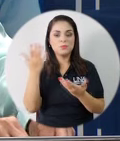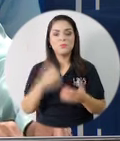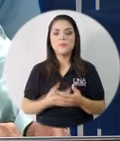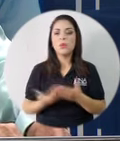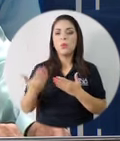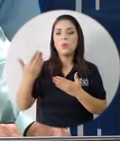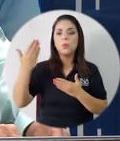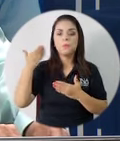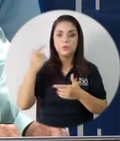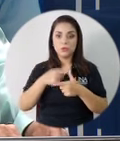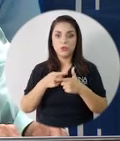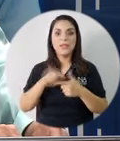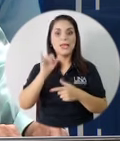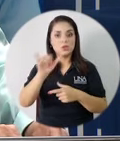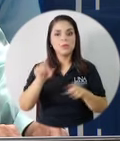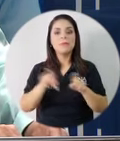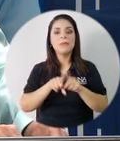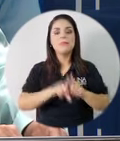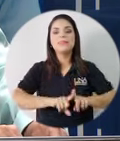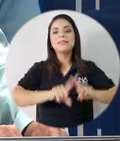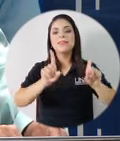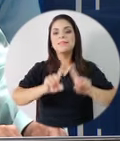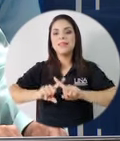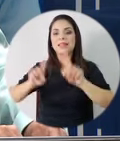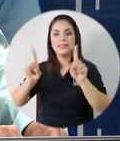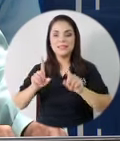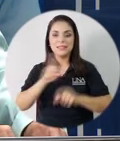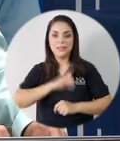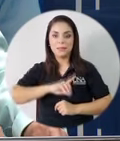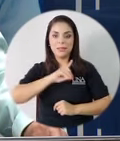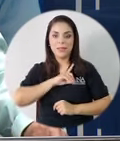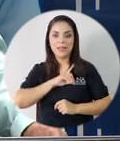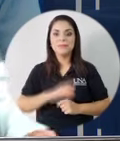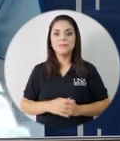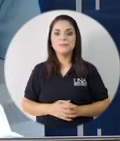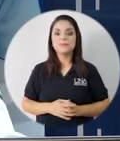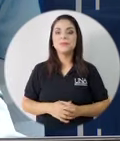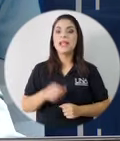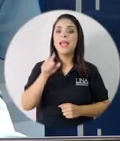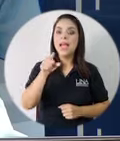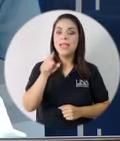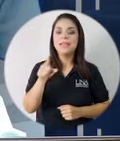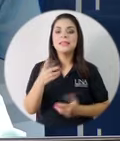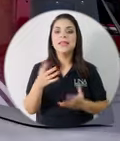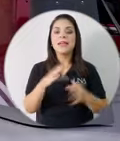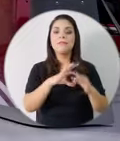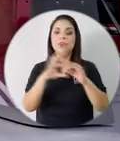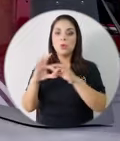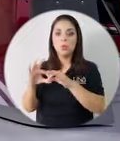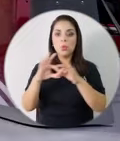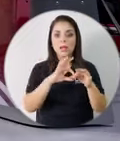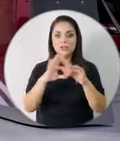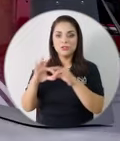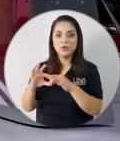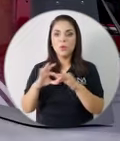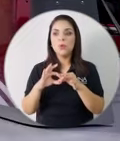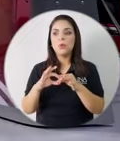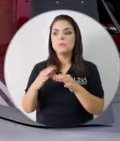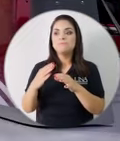conocimientos milenarios. Entonces eso es también transdisciplinariedad. Ahí es donde la vinculación,